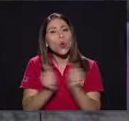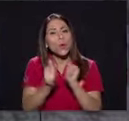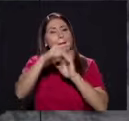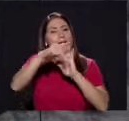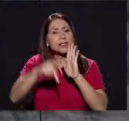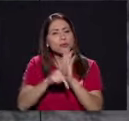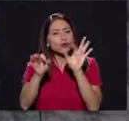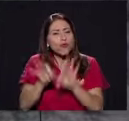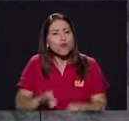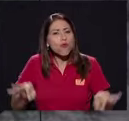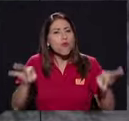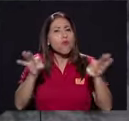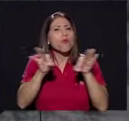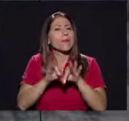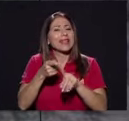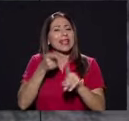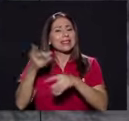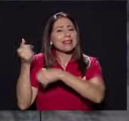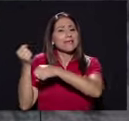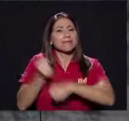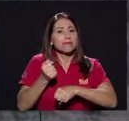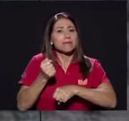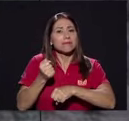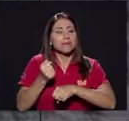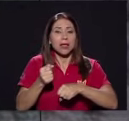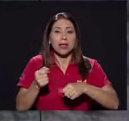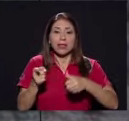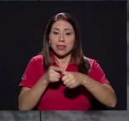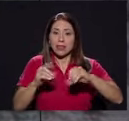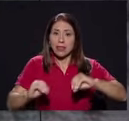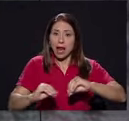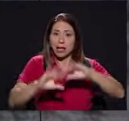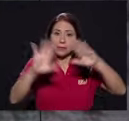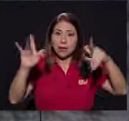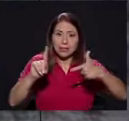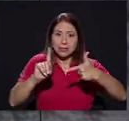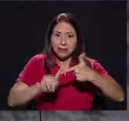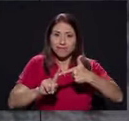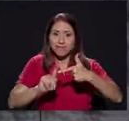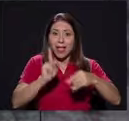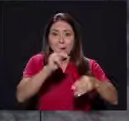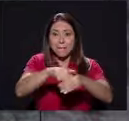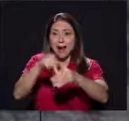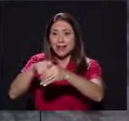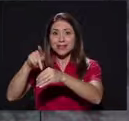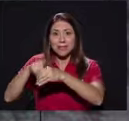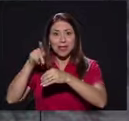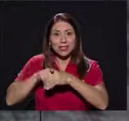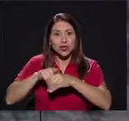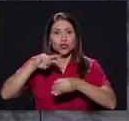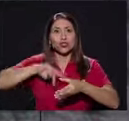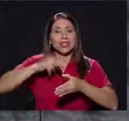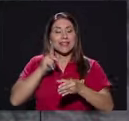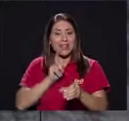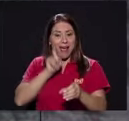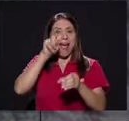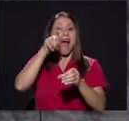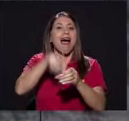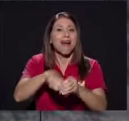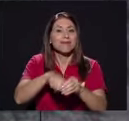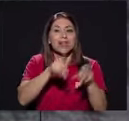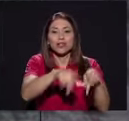principios fundamentales, fundacionales, que es la transparencia, que es la participación, es decir, ser parte, y el eje de